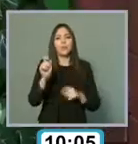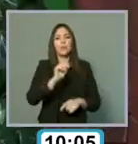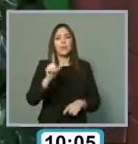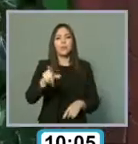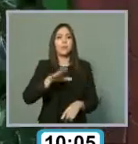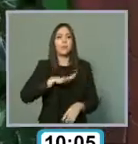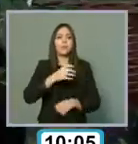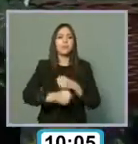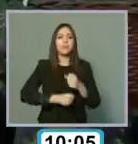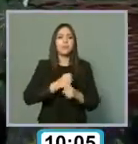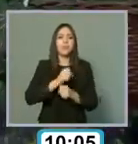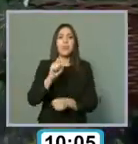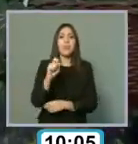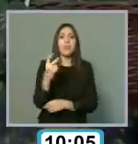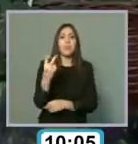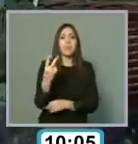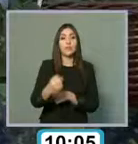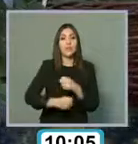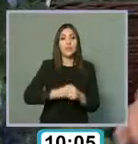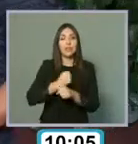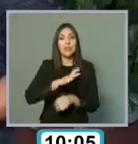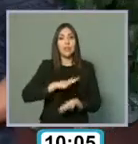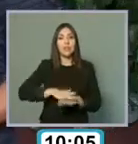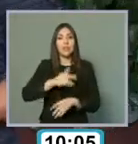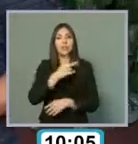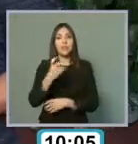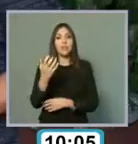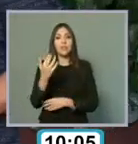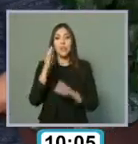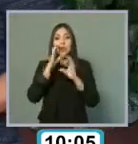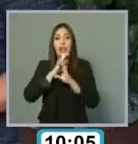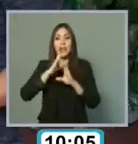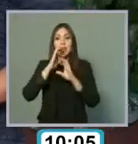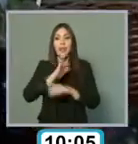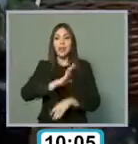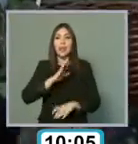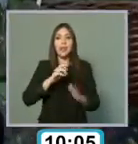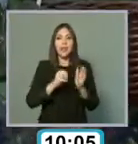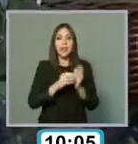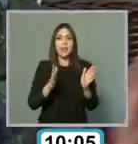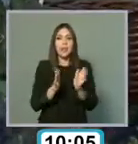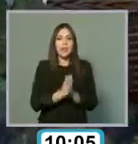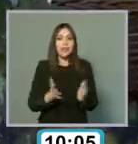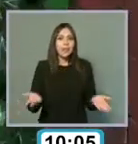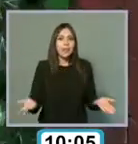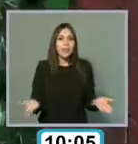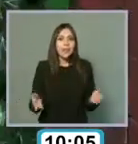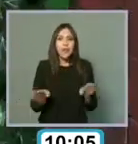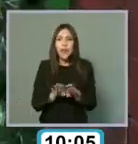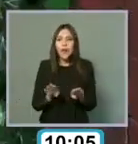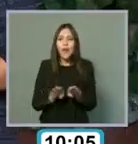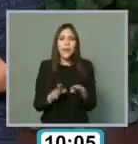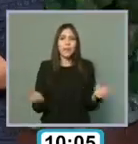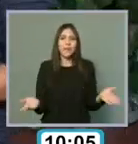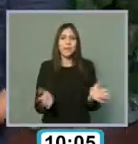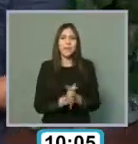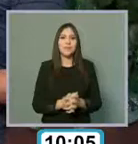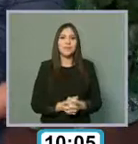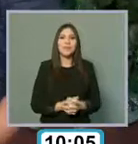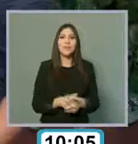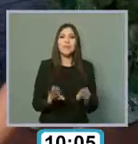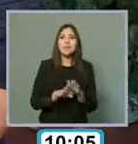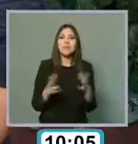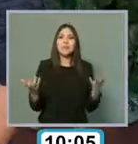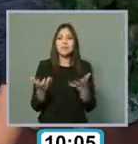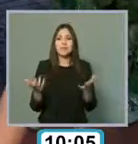y lleva más de 250 canciones, pero ya registradas. Sí, señor. O sea, ¿cómo? ¿A qué